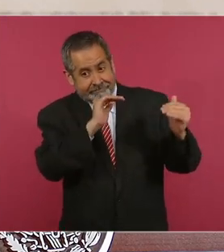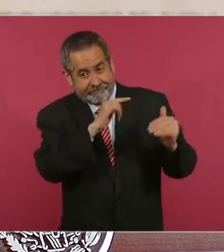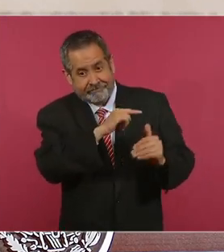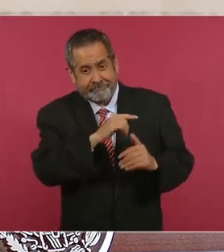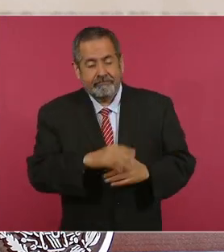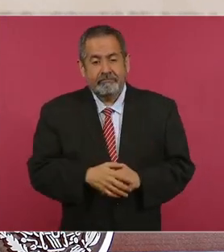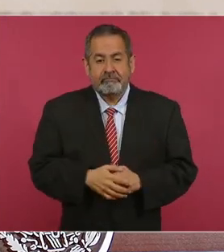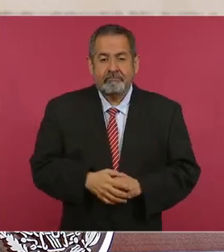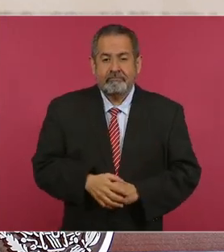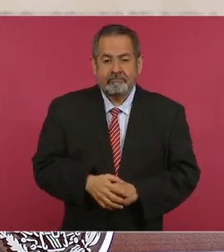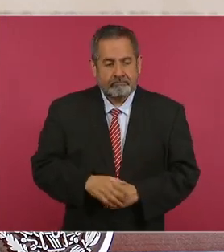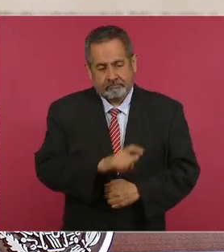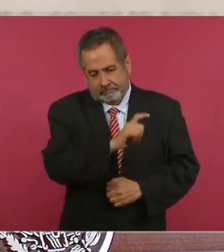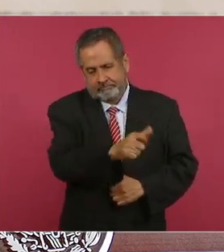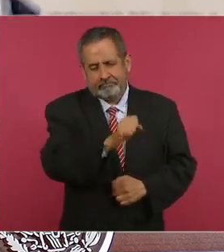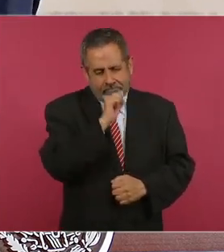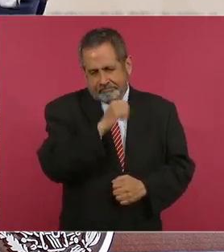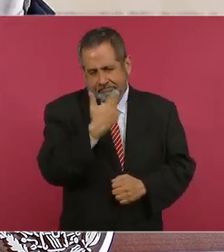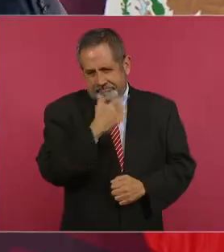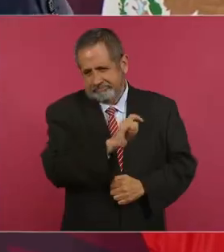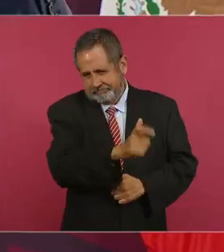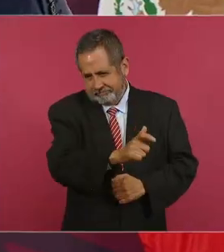les pagan bien, pues, pero